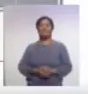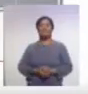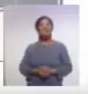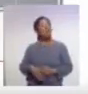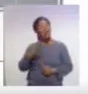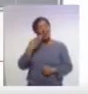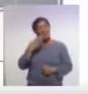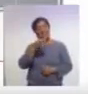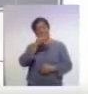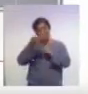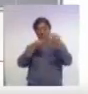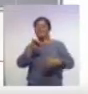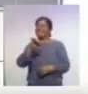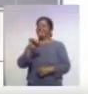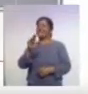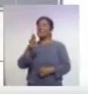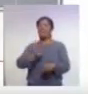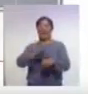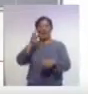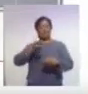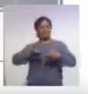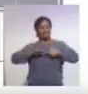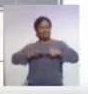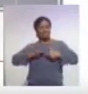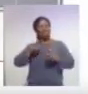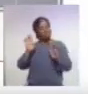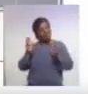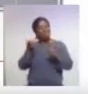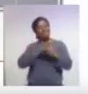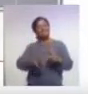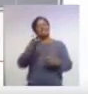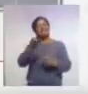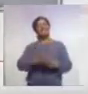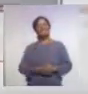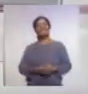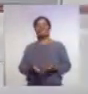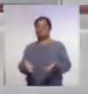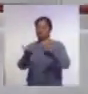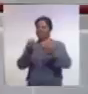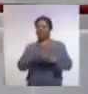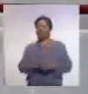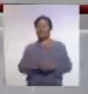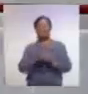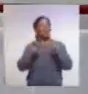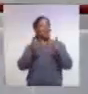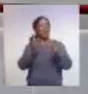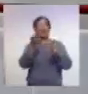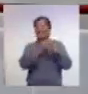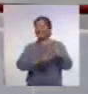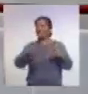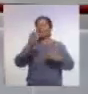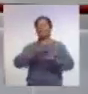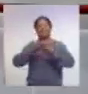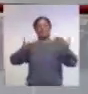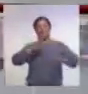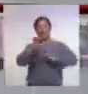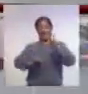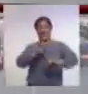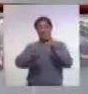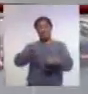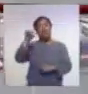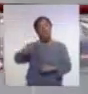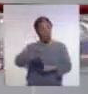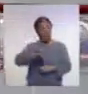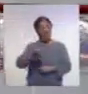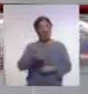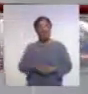noticias, Carlita, sobre todo con el medallero. ¿Qué te parece si arrancamos con esto? Adelante, por favor. Claro que sí, auditorio, vamos a arrancar ahora deportes. Y es que este día, bueno, pues